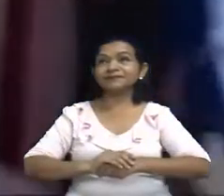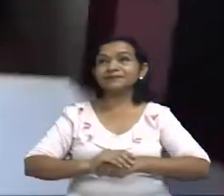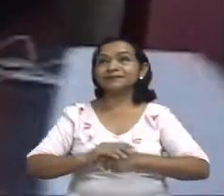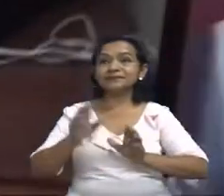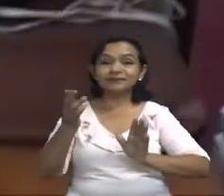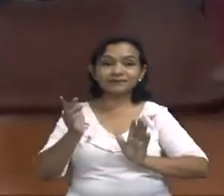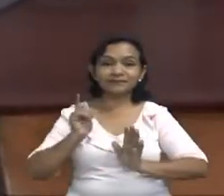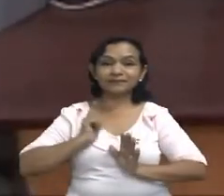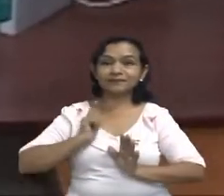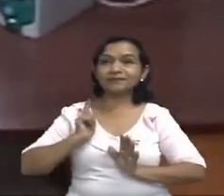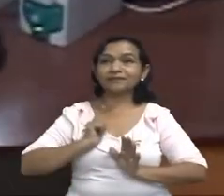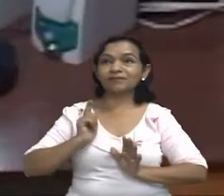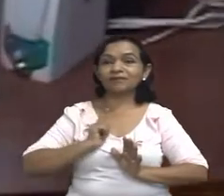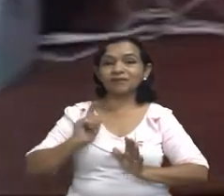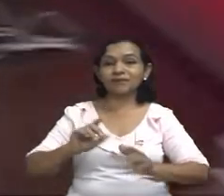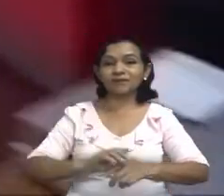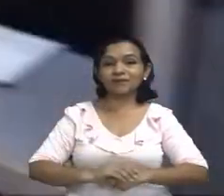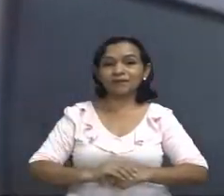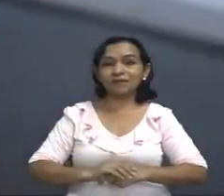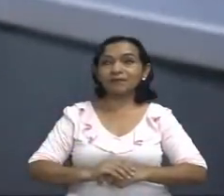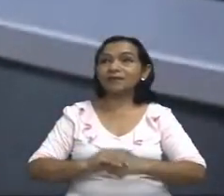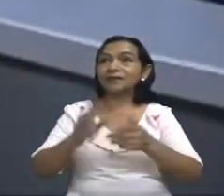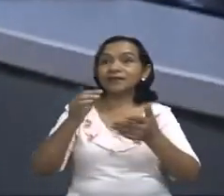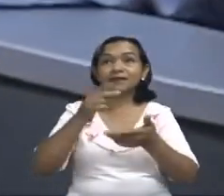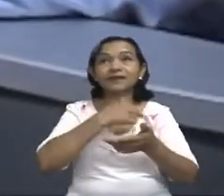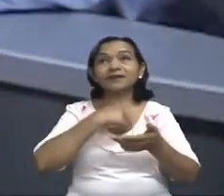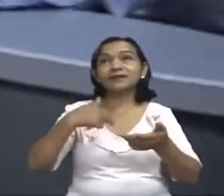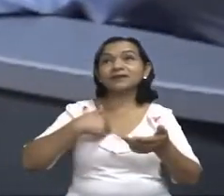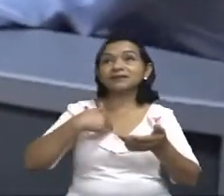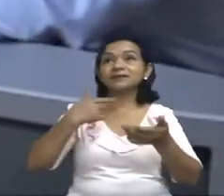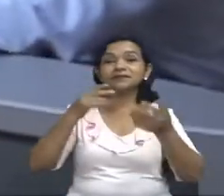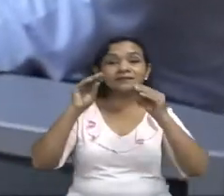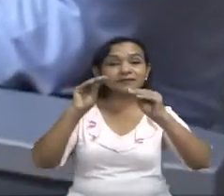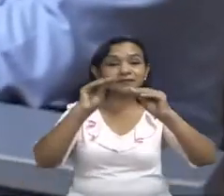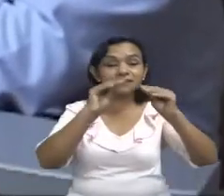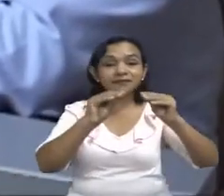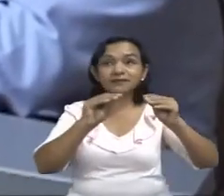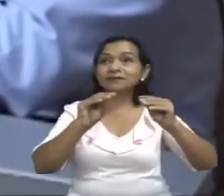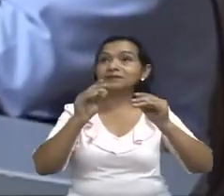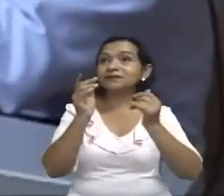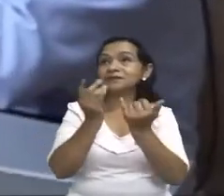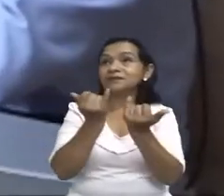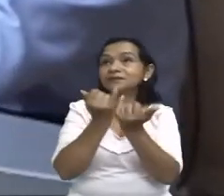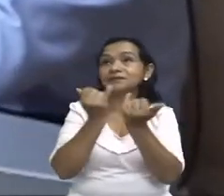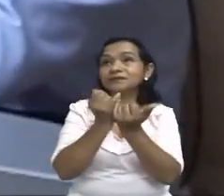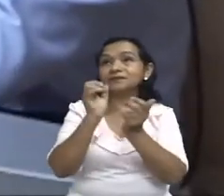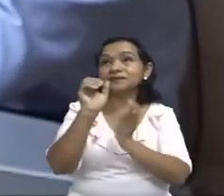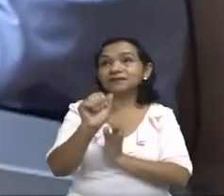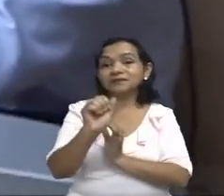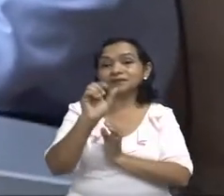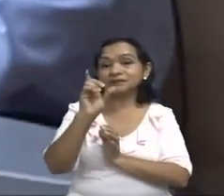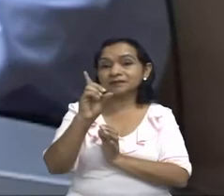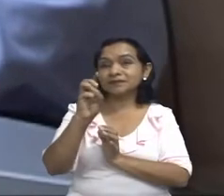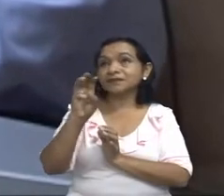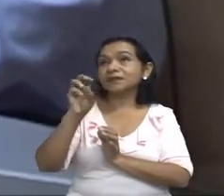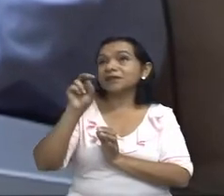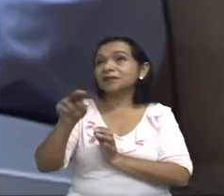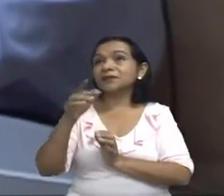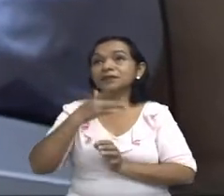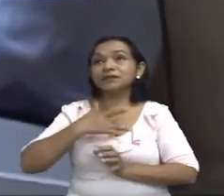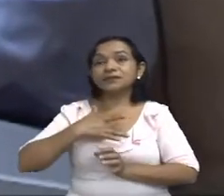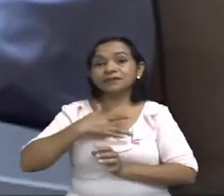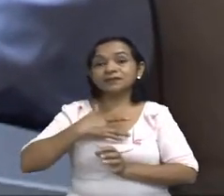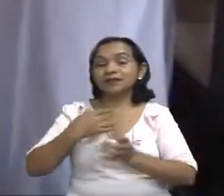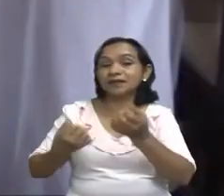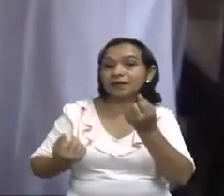Había también que transmitir conciencia a los hermanos de la administración del apoyo logístico, que era necesario